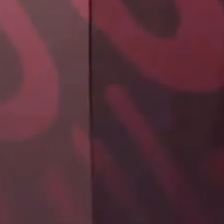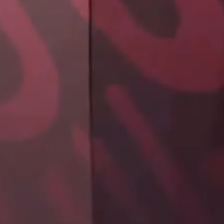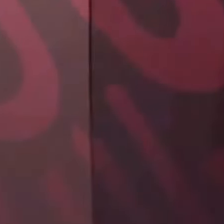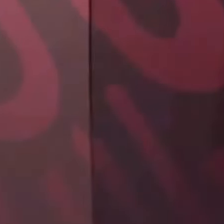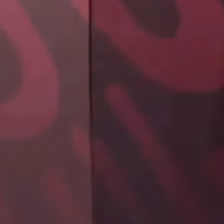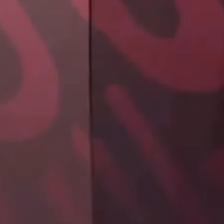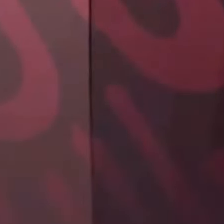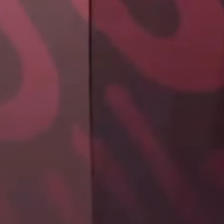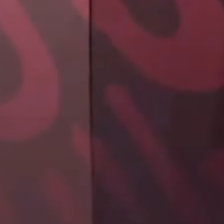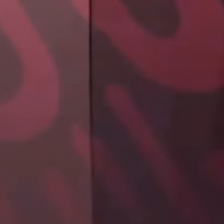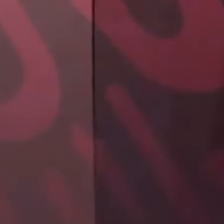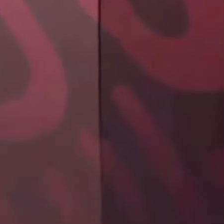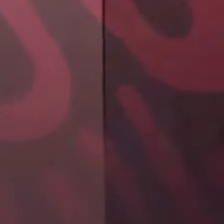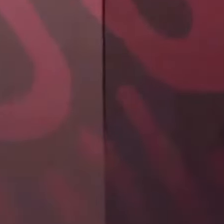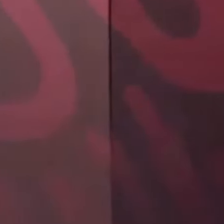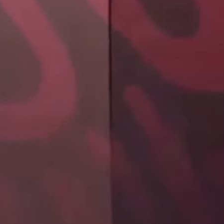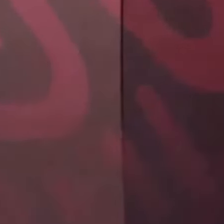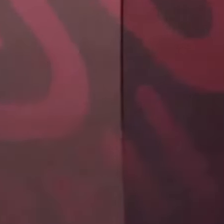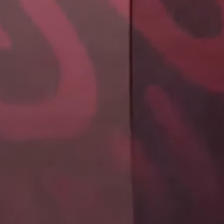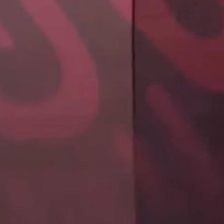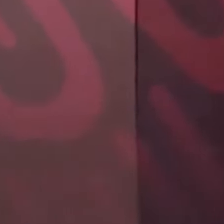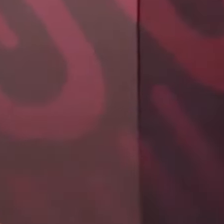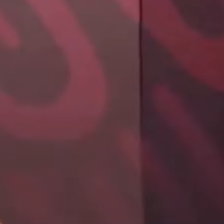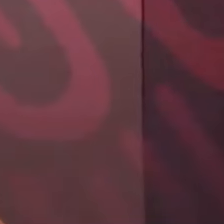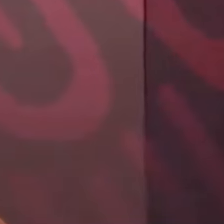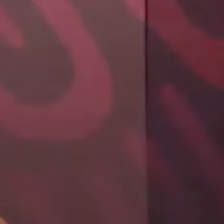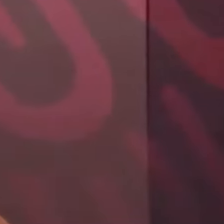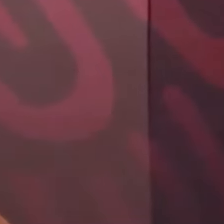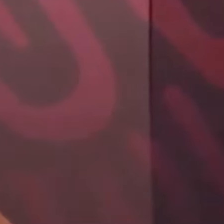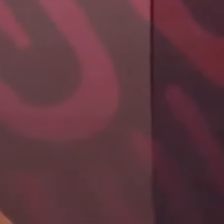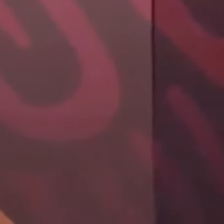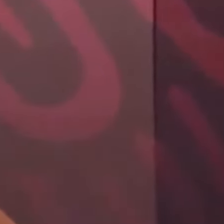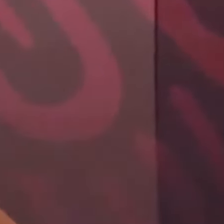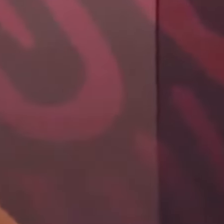apostar a la vía pacífica y legal.